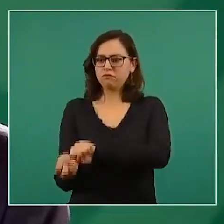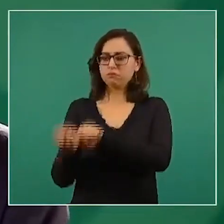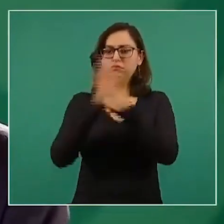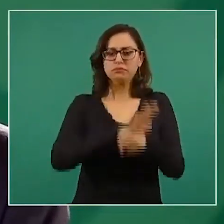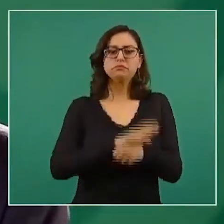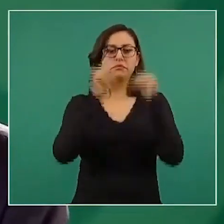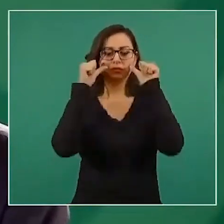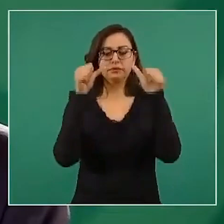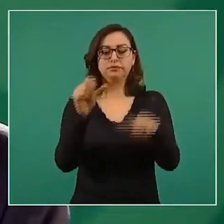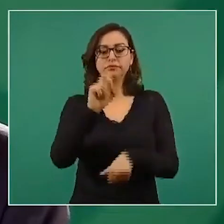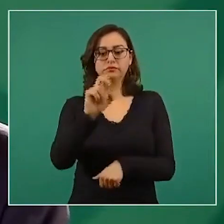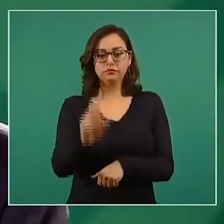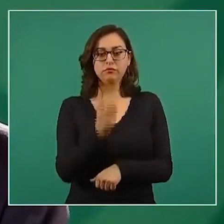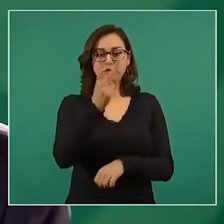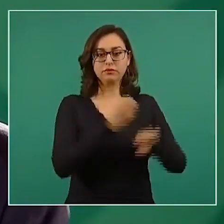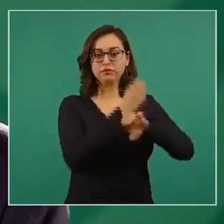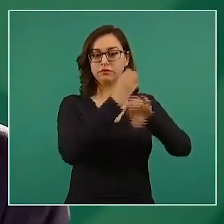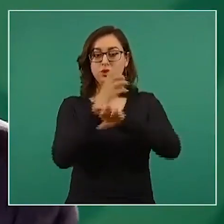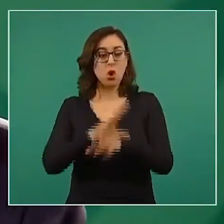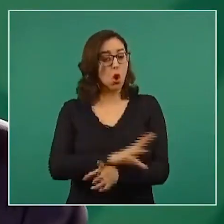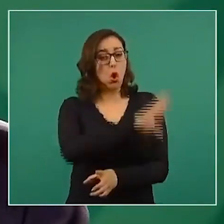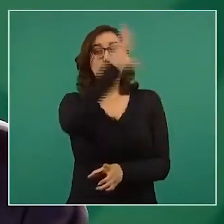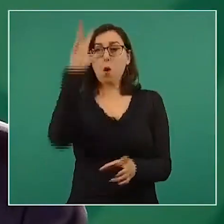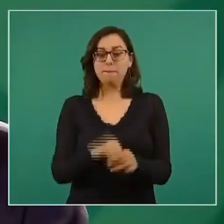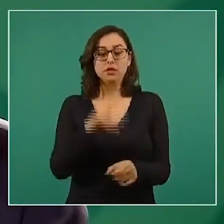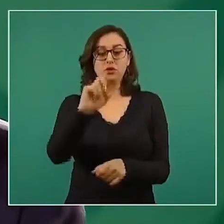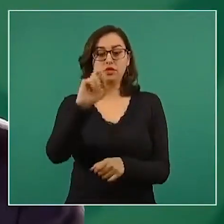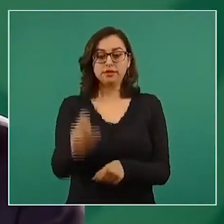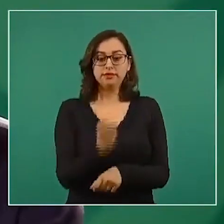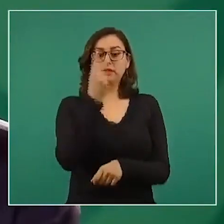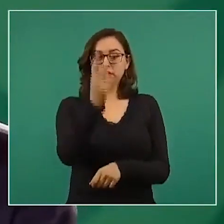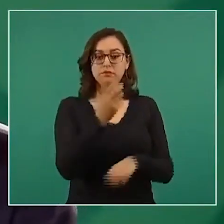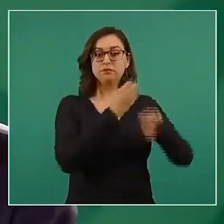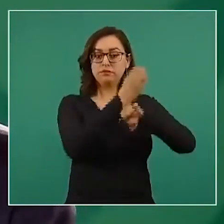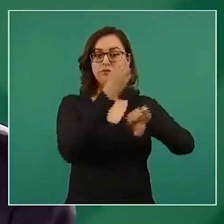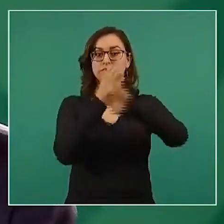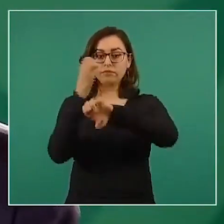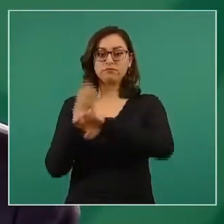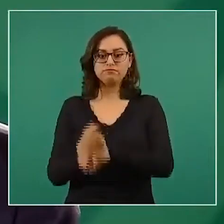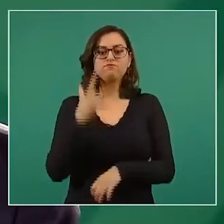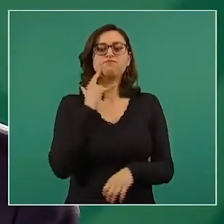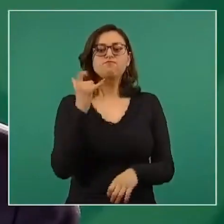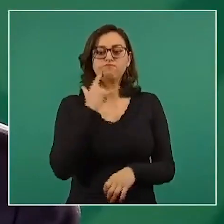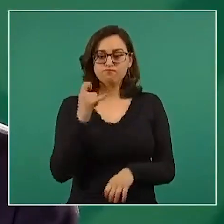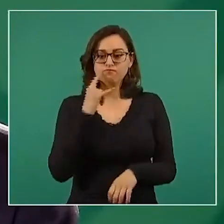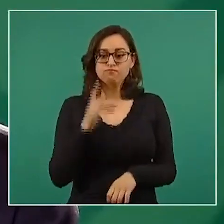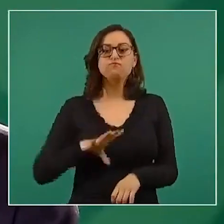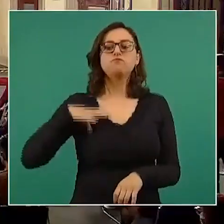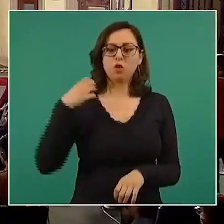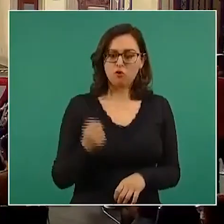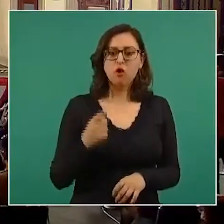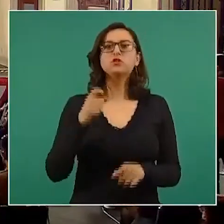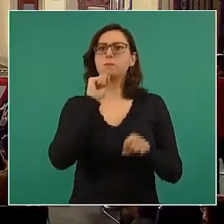en las 32 entidades federativas. Absolutamente todas las 32 entidades federativas han puesto de sí, han puesto su parte, pero